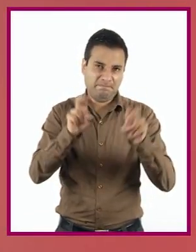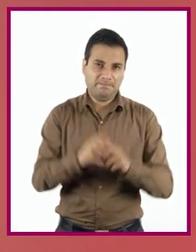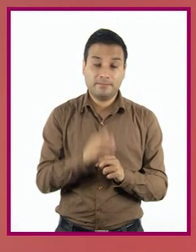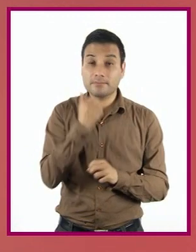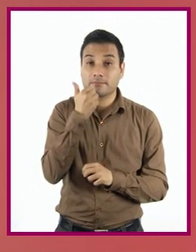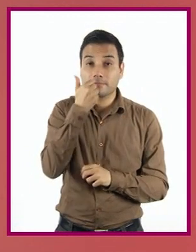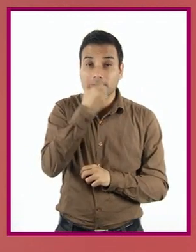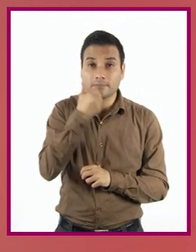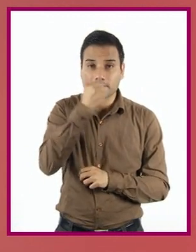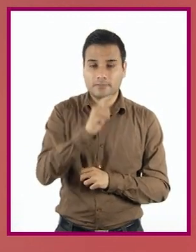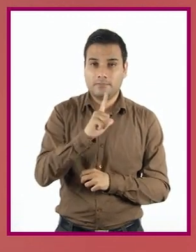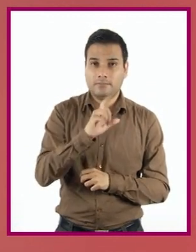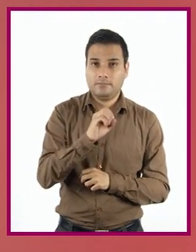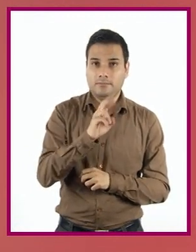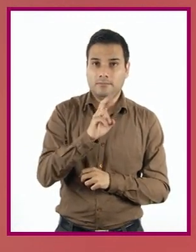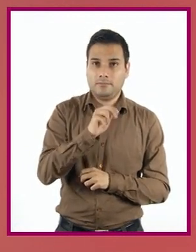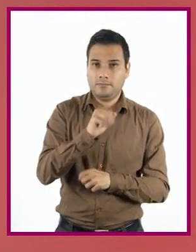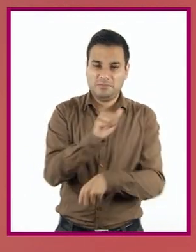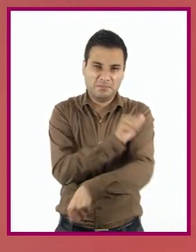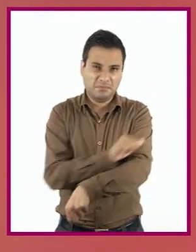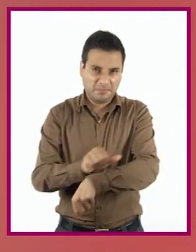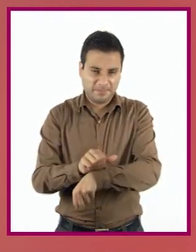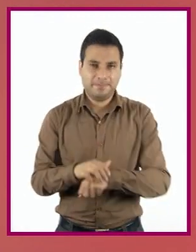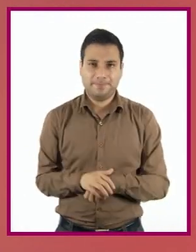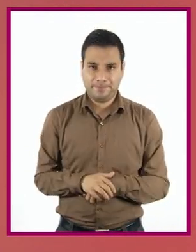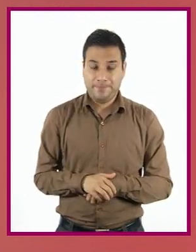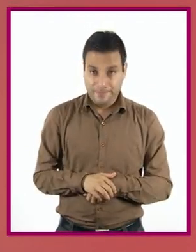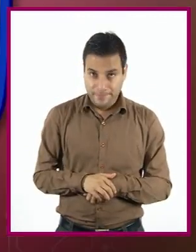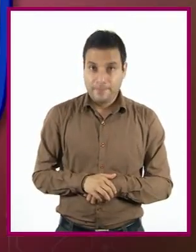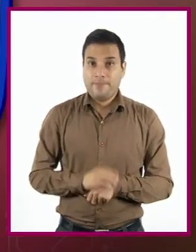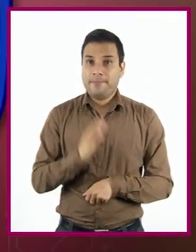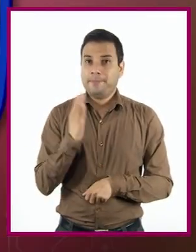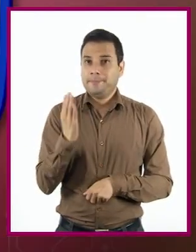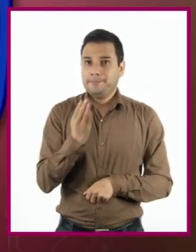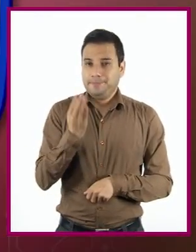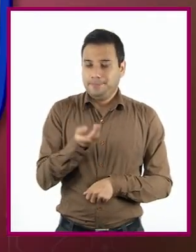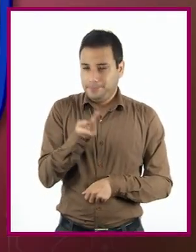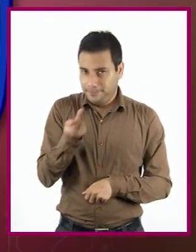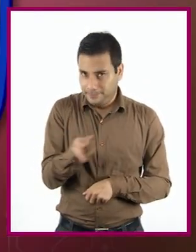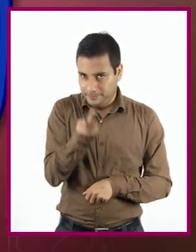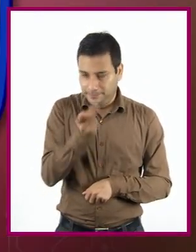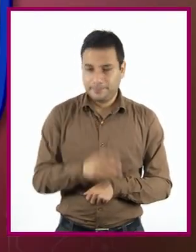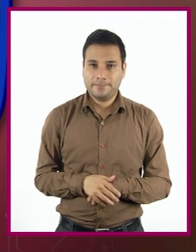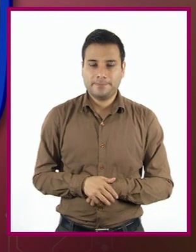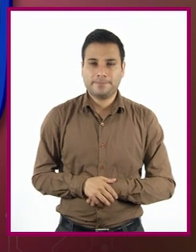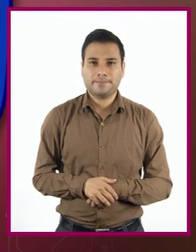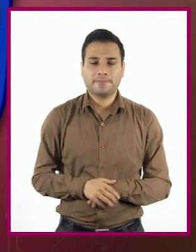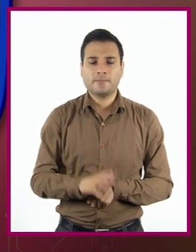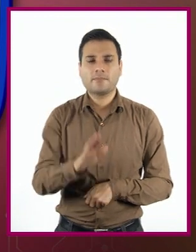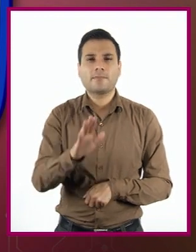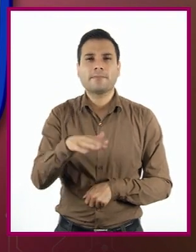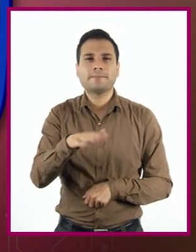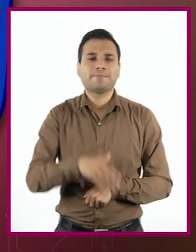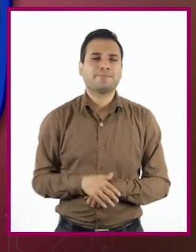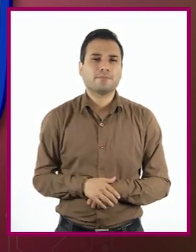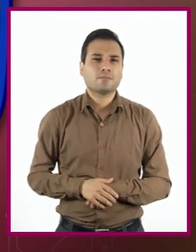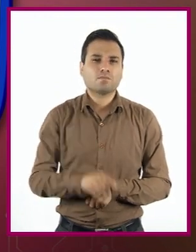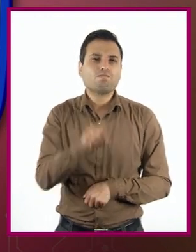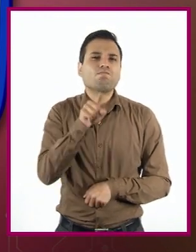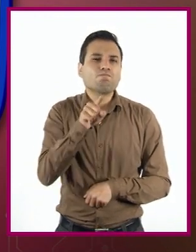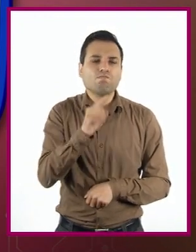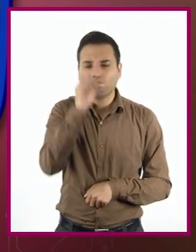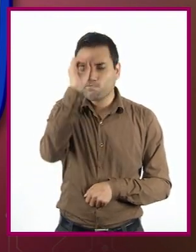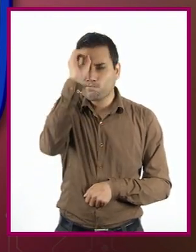alumna Lorena Chavira, de la Alcaldía Milpa Alta, pregunta: Doctora Alejandra García Franco, ¿usted qué